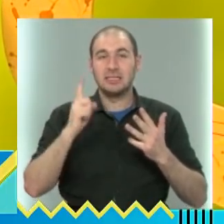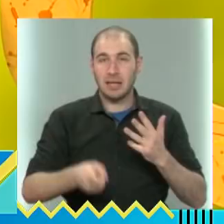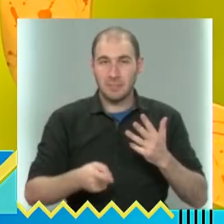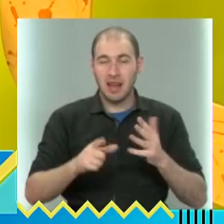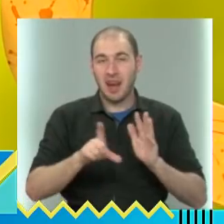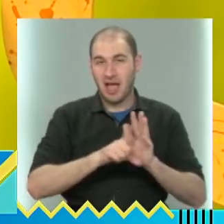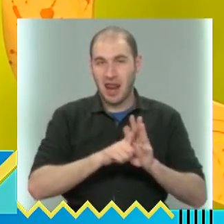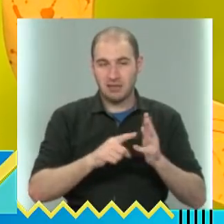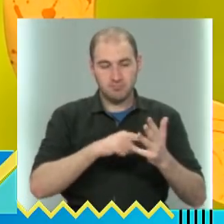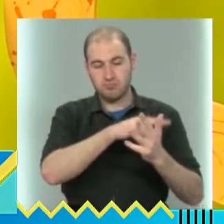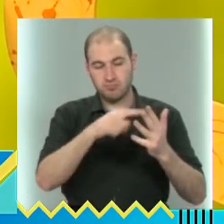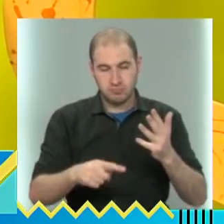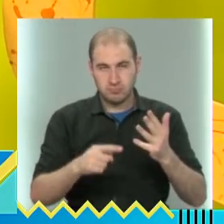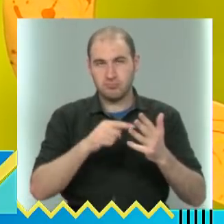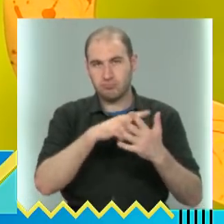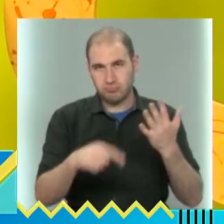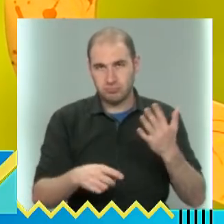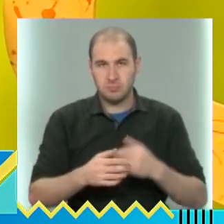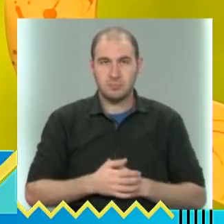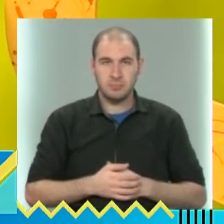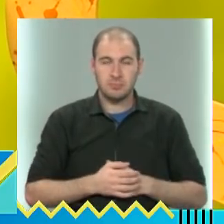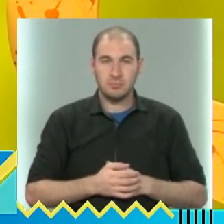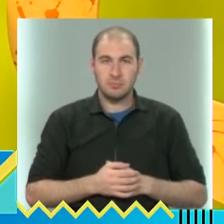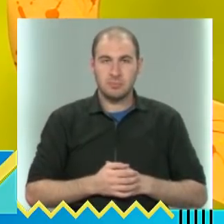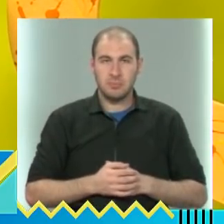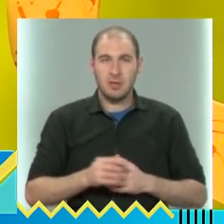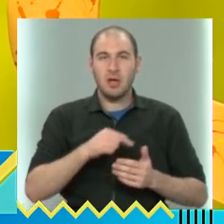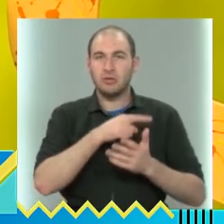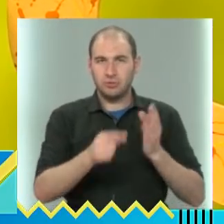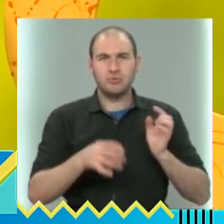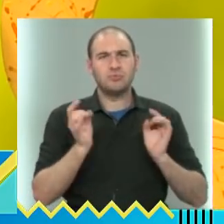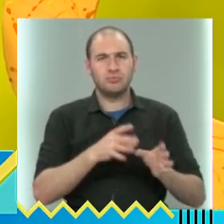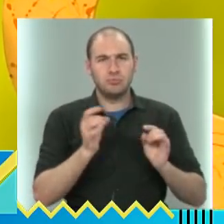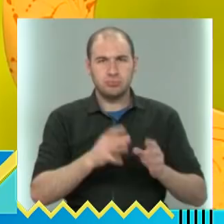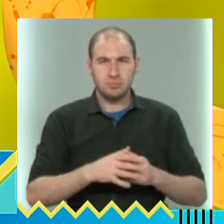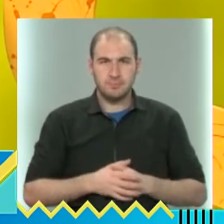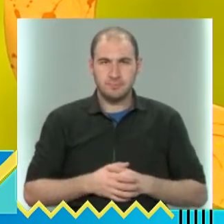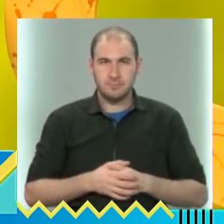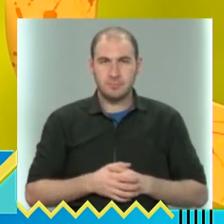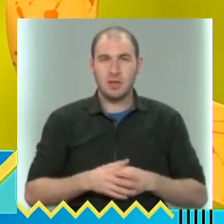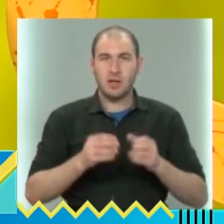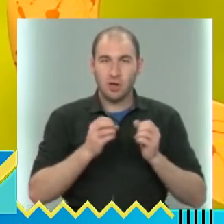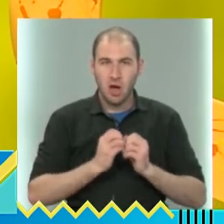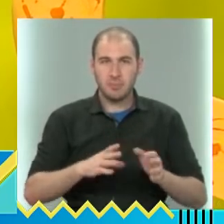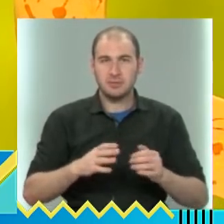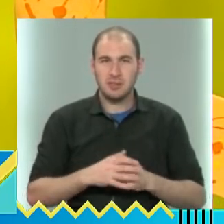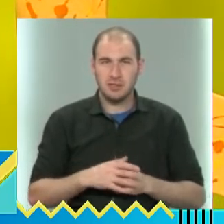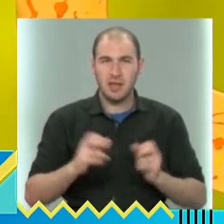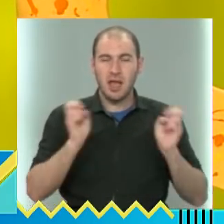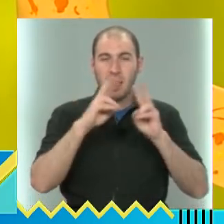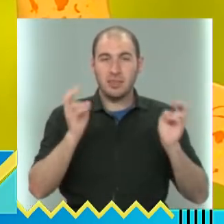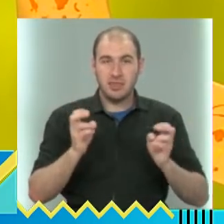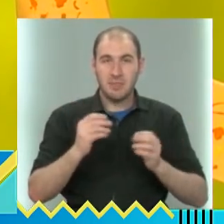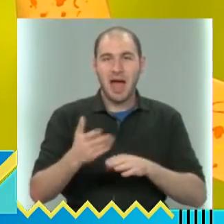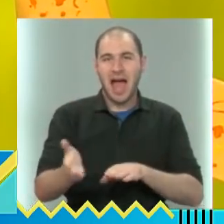de vista legal. Todos estos 3, 4, 5 puntos están siendo cuestionados de alguna manera, ¿no? Arrancamos por el tema de